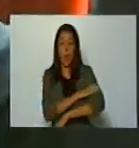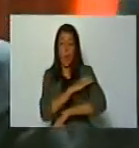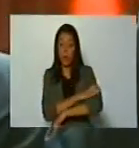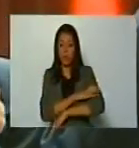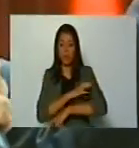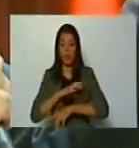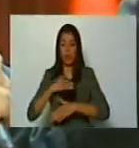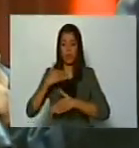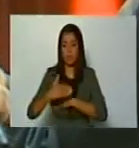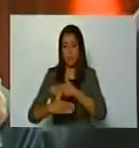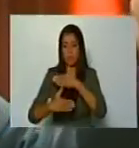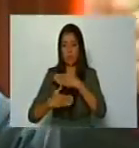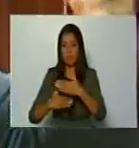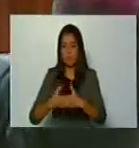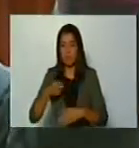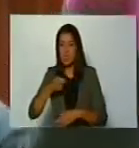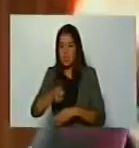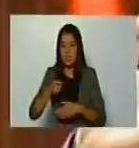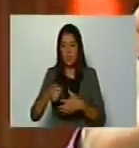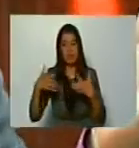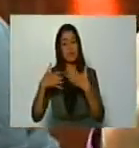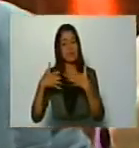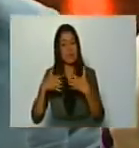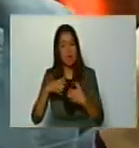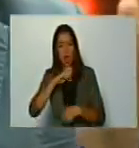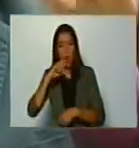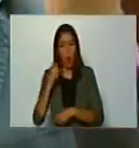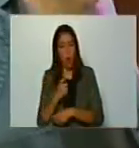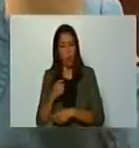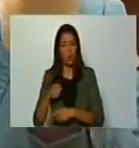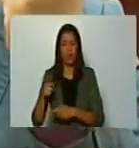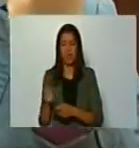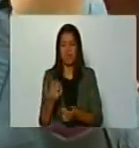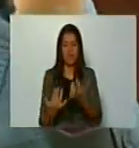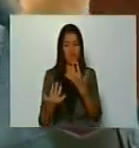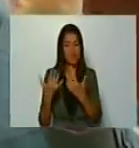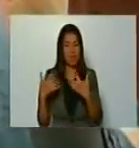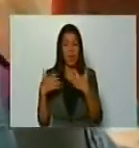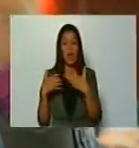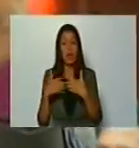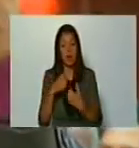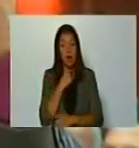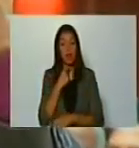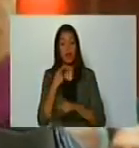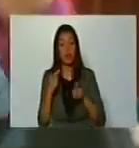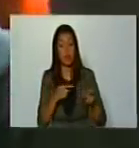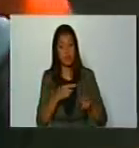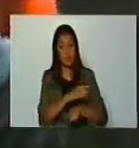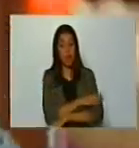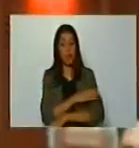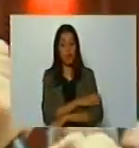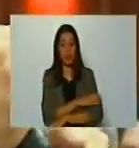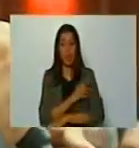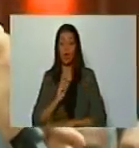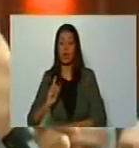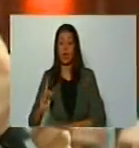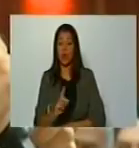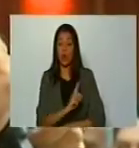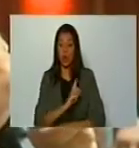la forma como lo hemos venido describiendo en esta importante sesión. De modo que